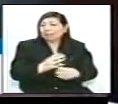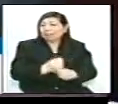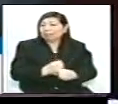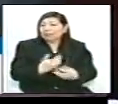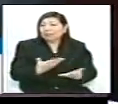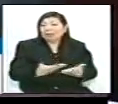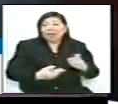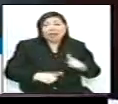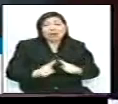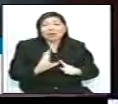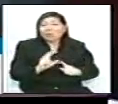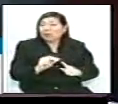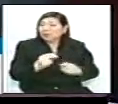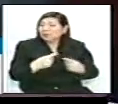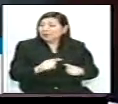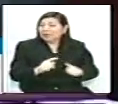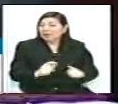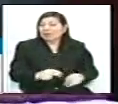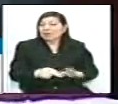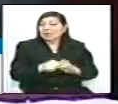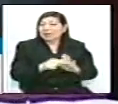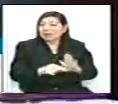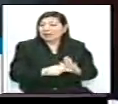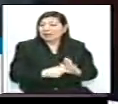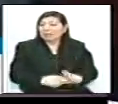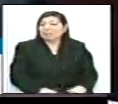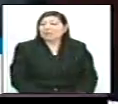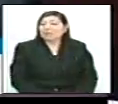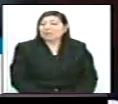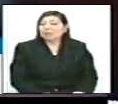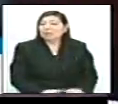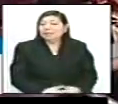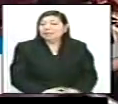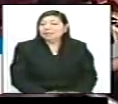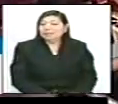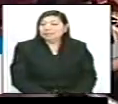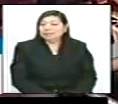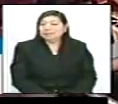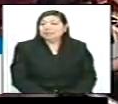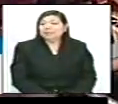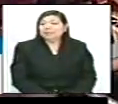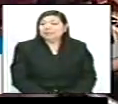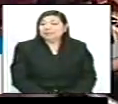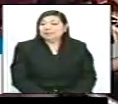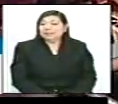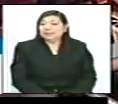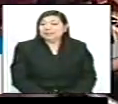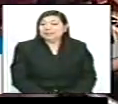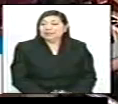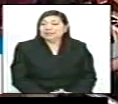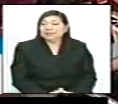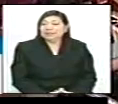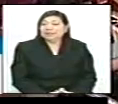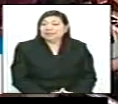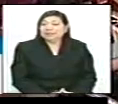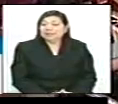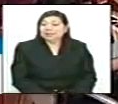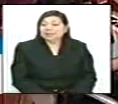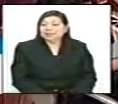votación algo que no está permitido por la norma, señora presidenta. Gracias, congresista Vilca